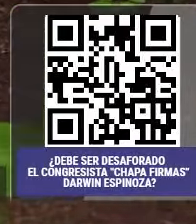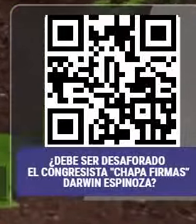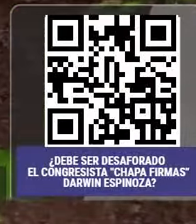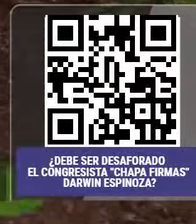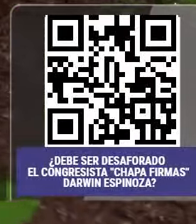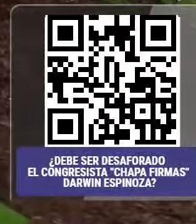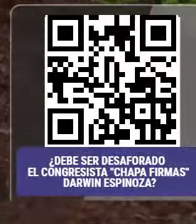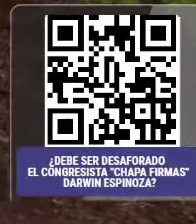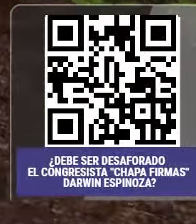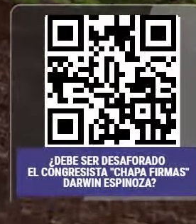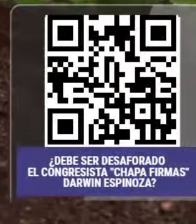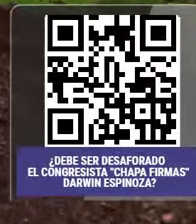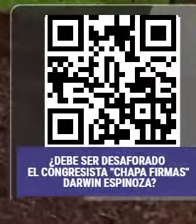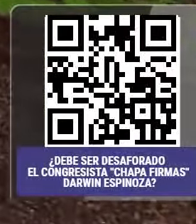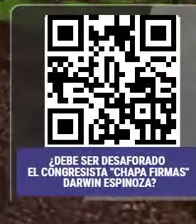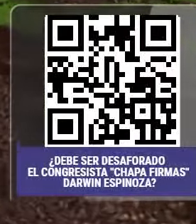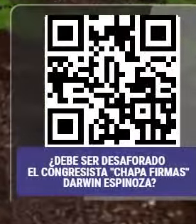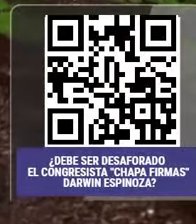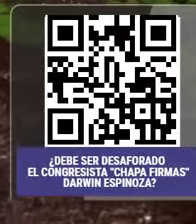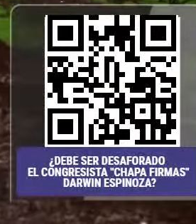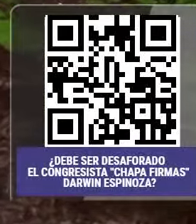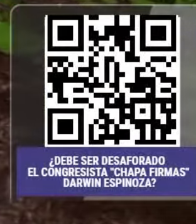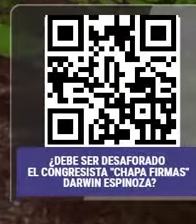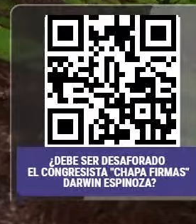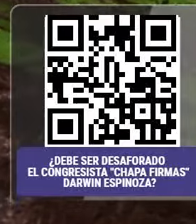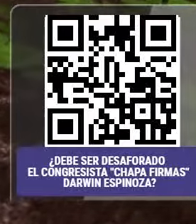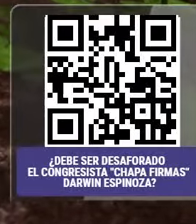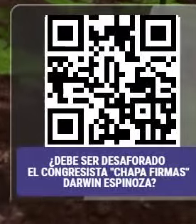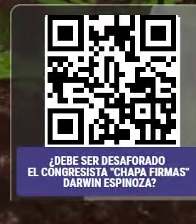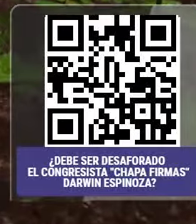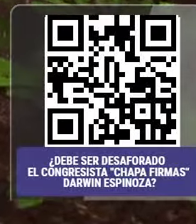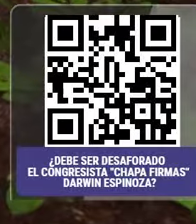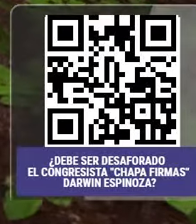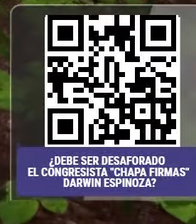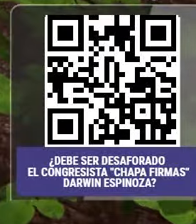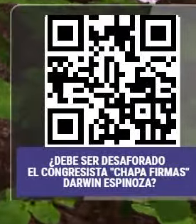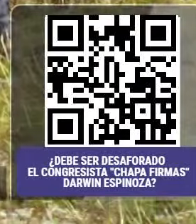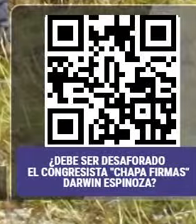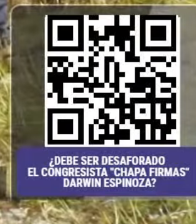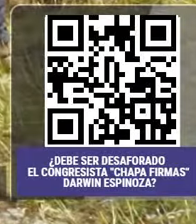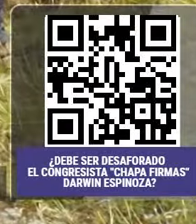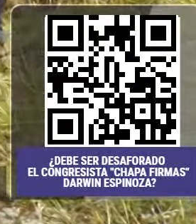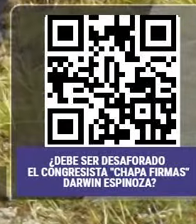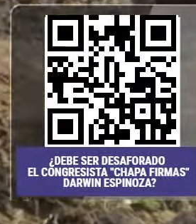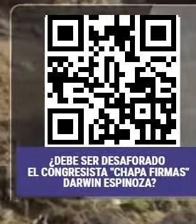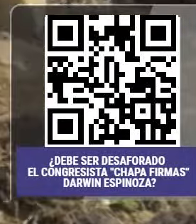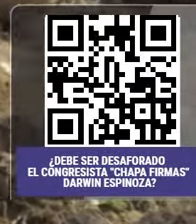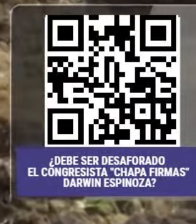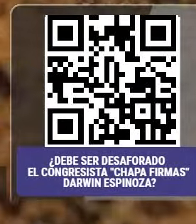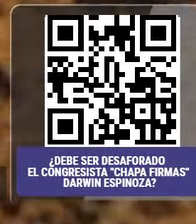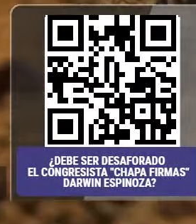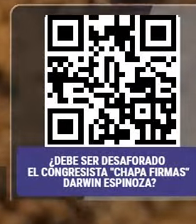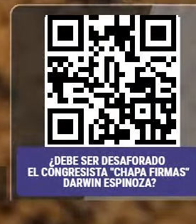ya de manera extensa este documental maravilloso de nuestra papa.